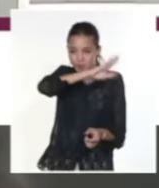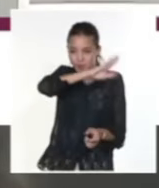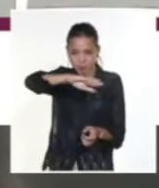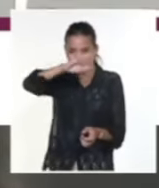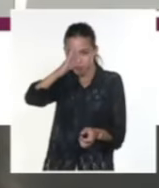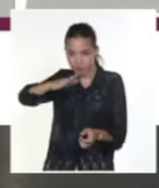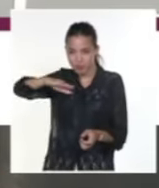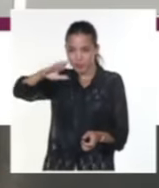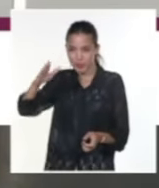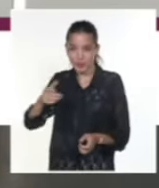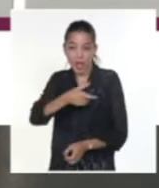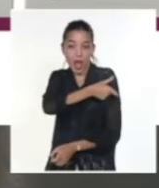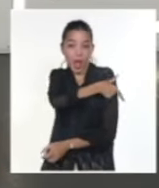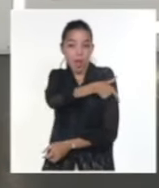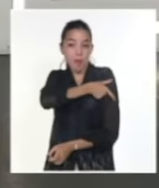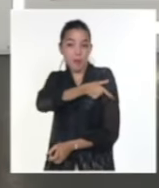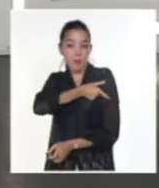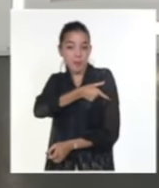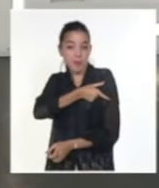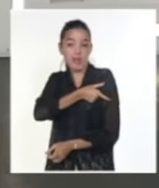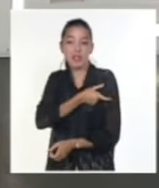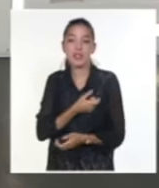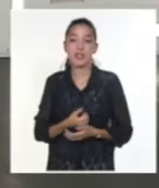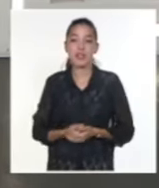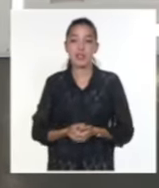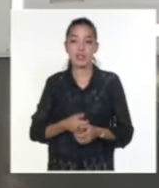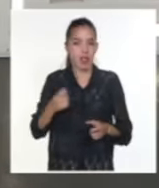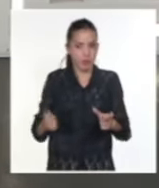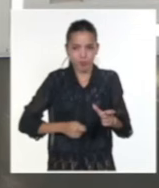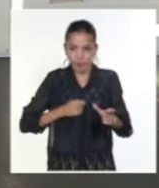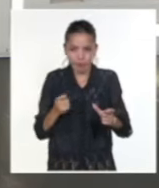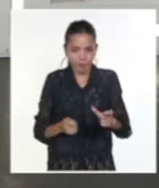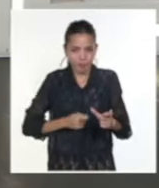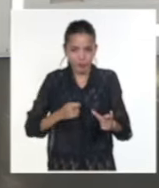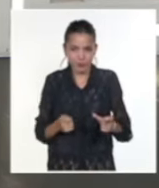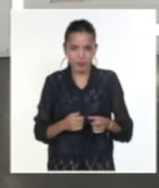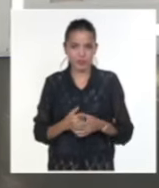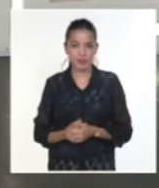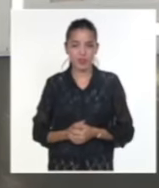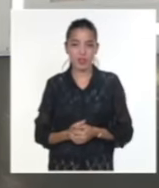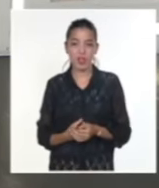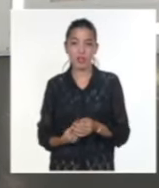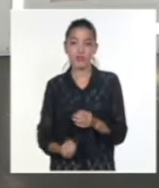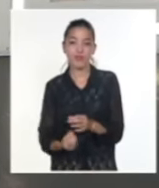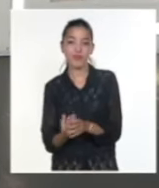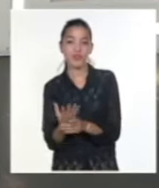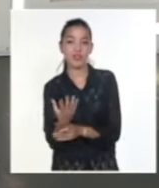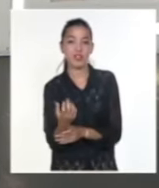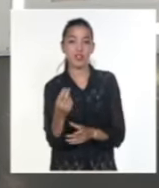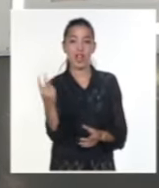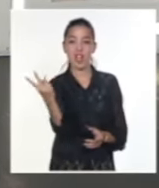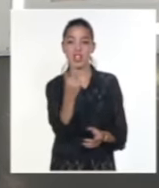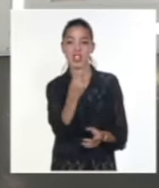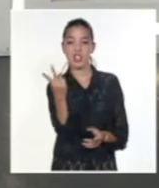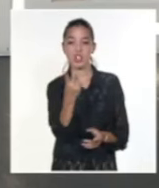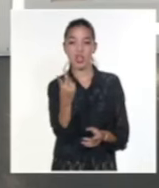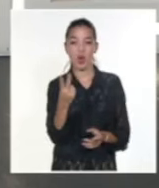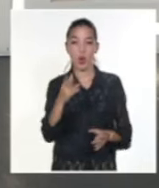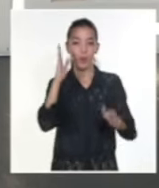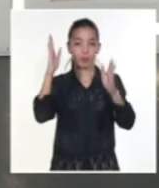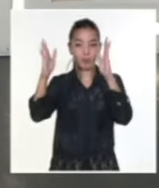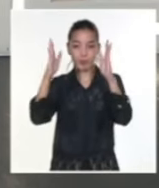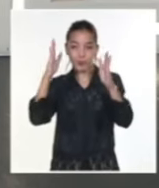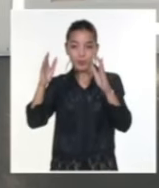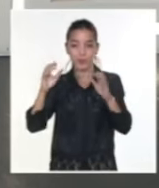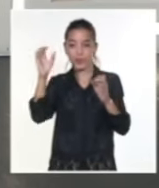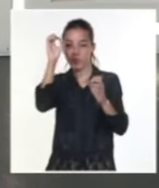julio, expedicionario del Granma, fundador del Segundo Frente Oriental, esposo de Vilma Espín y hermano y compañero de